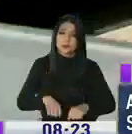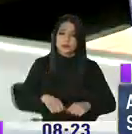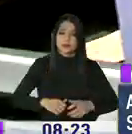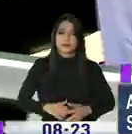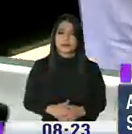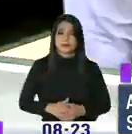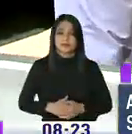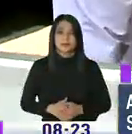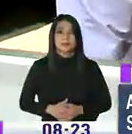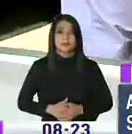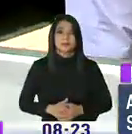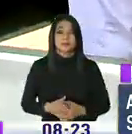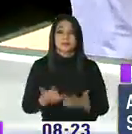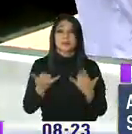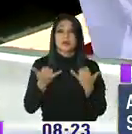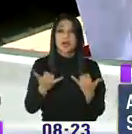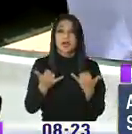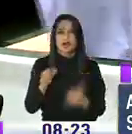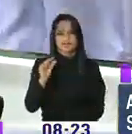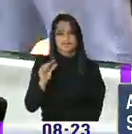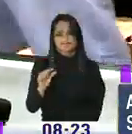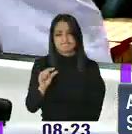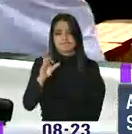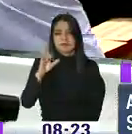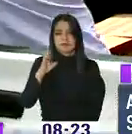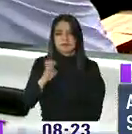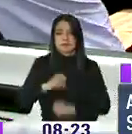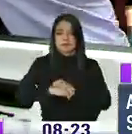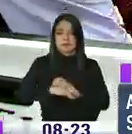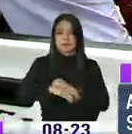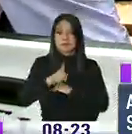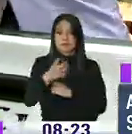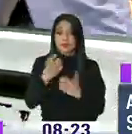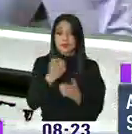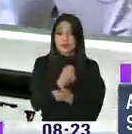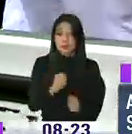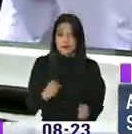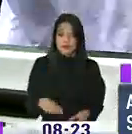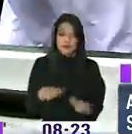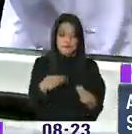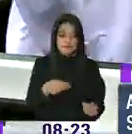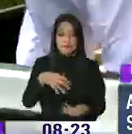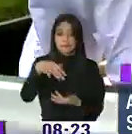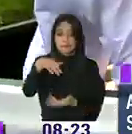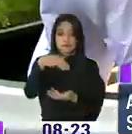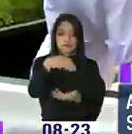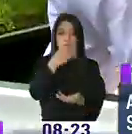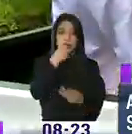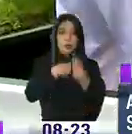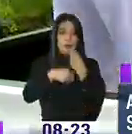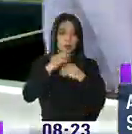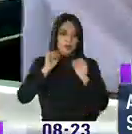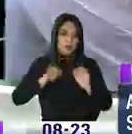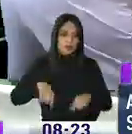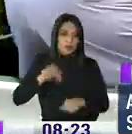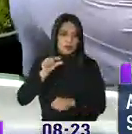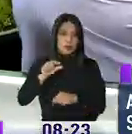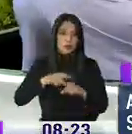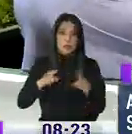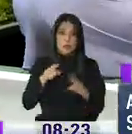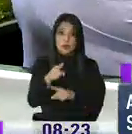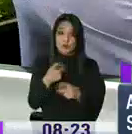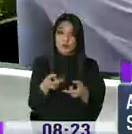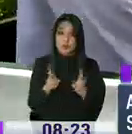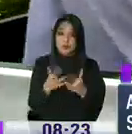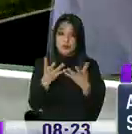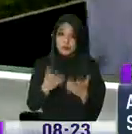Por el momento, a través de nuestra campaña TVC Te Quiere a Salvo, les pudimos entregar un kit de alimentos. Pero si usted también